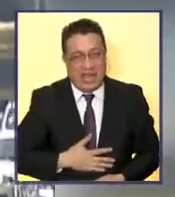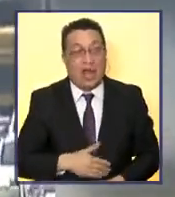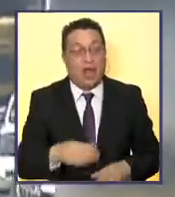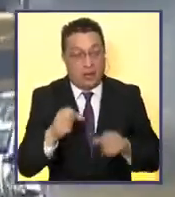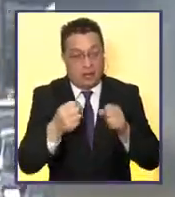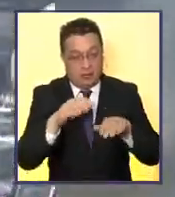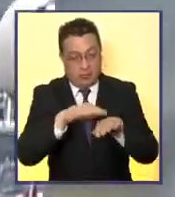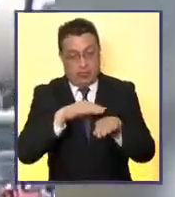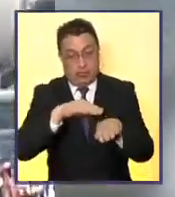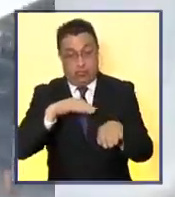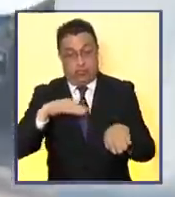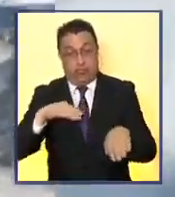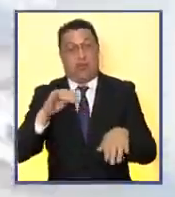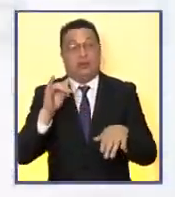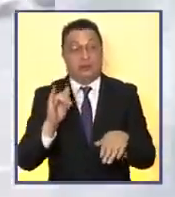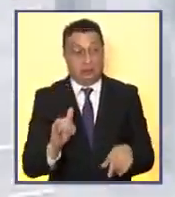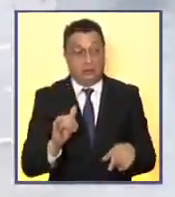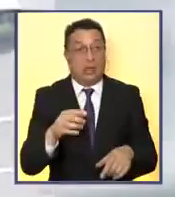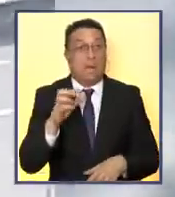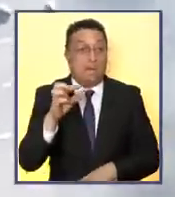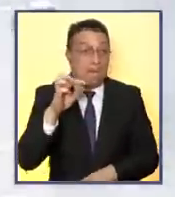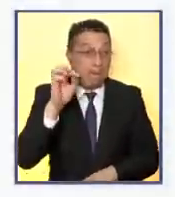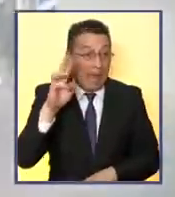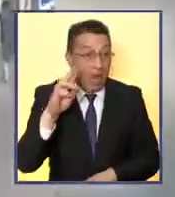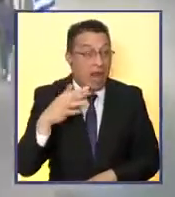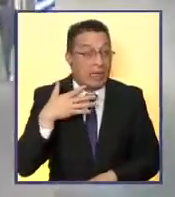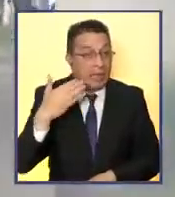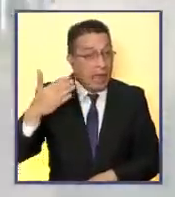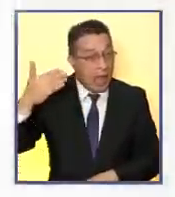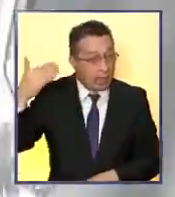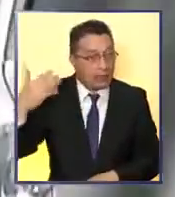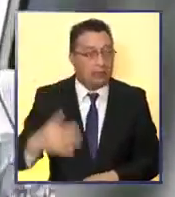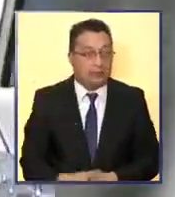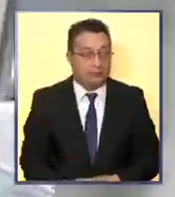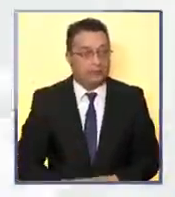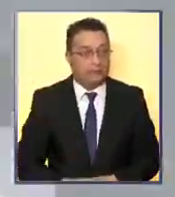eso sí podría ser peor que en esa oportunidad